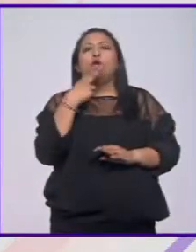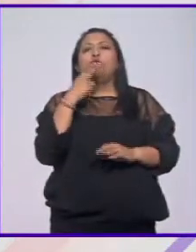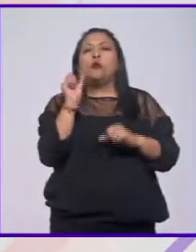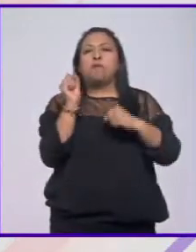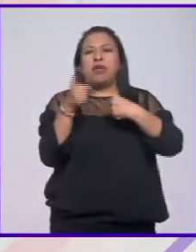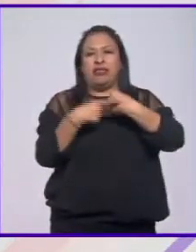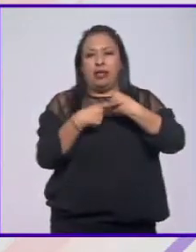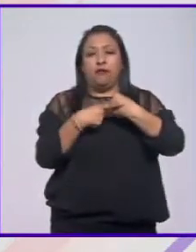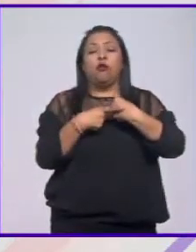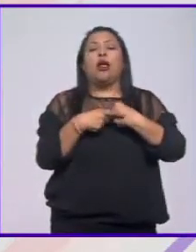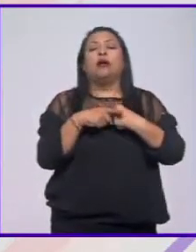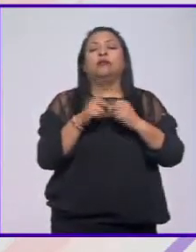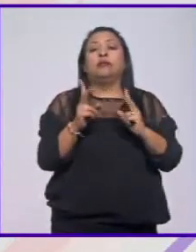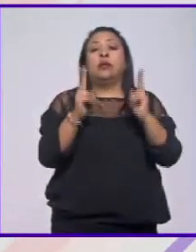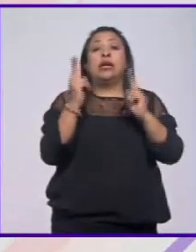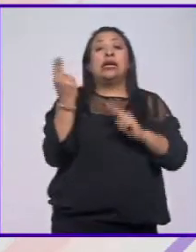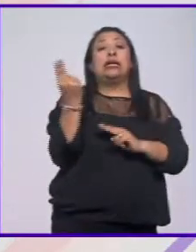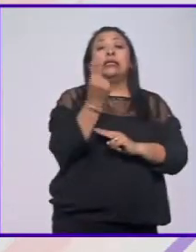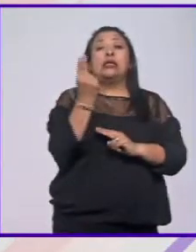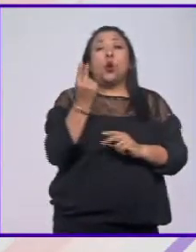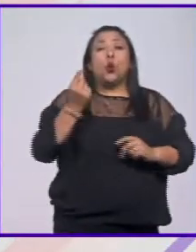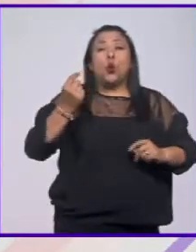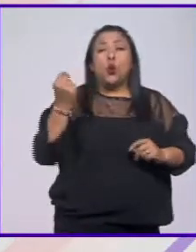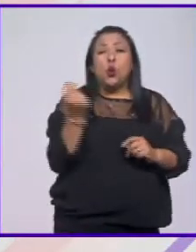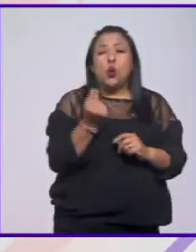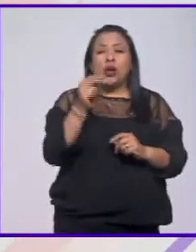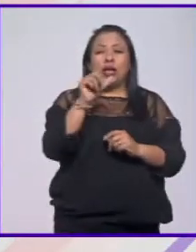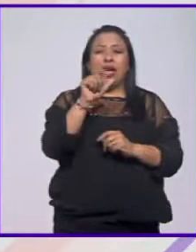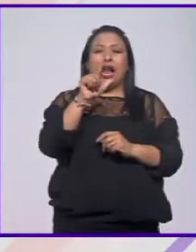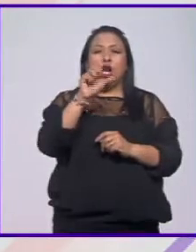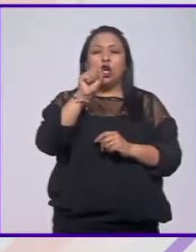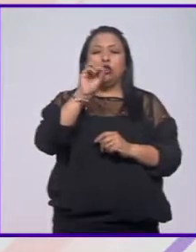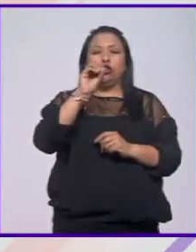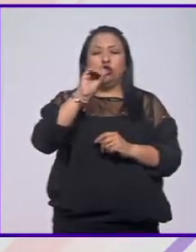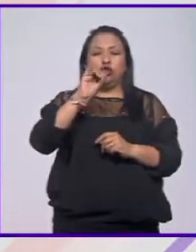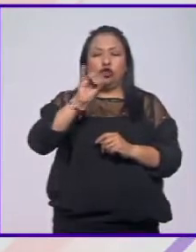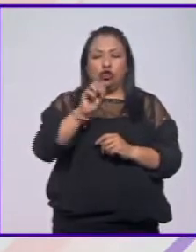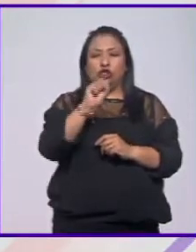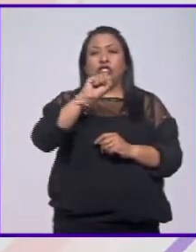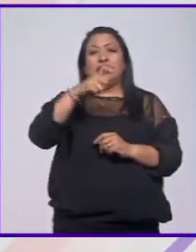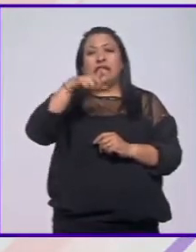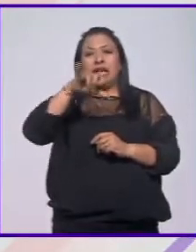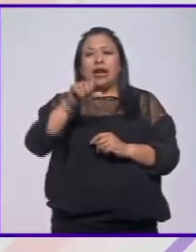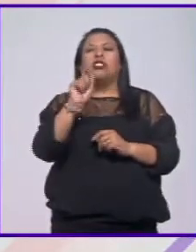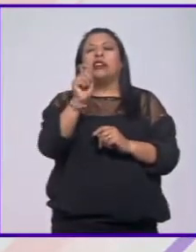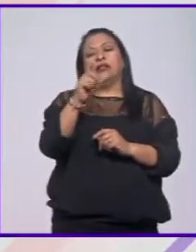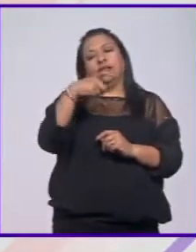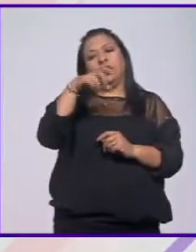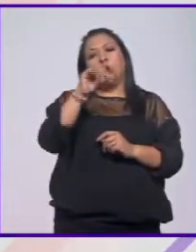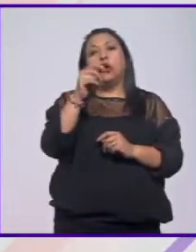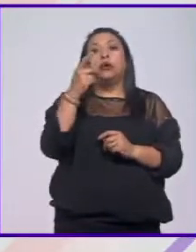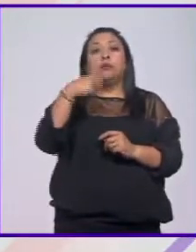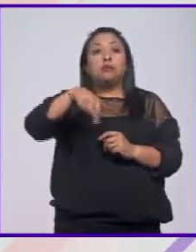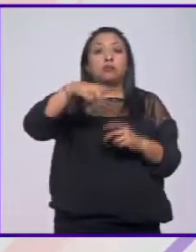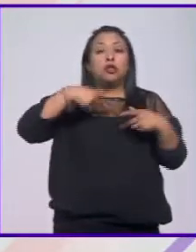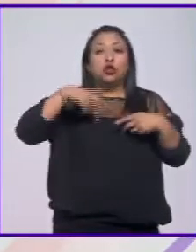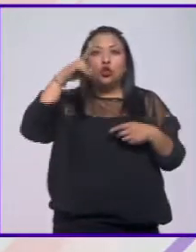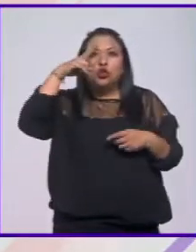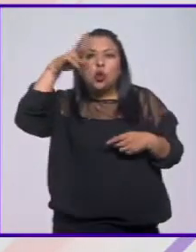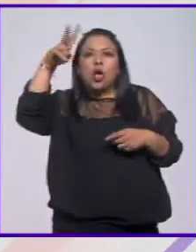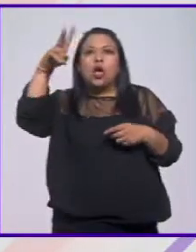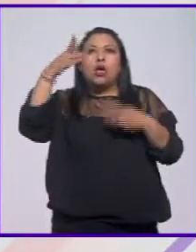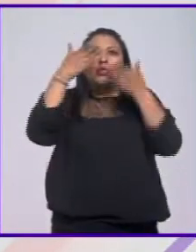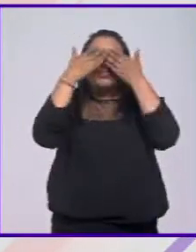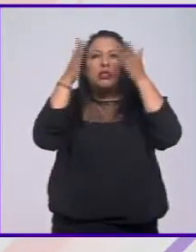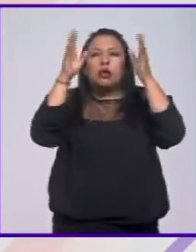metáfora, necesitamos urgentemente Alonsos Quijanos, es decir, Quijotes, gente que haga soñar al público, que lo lleve